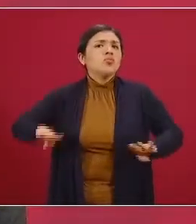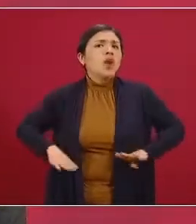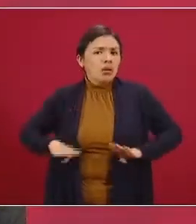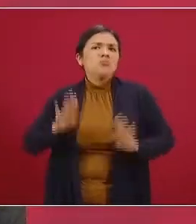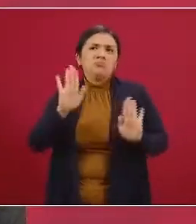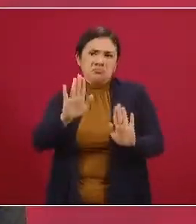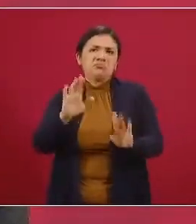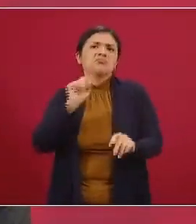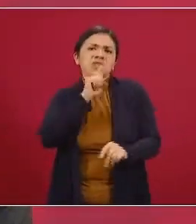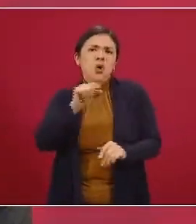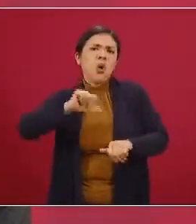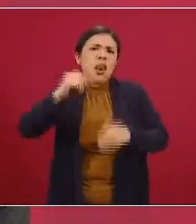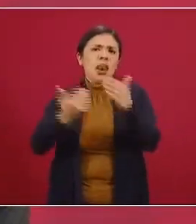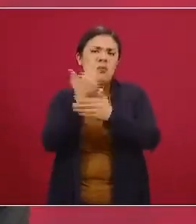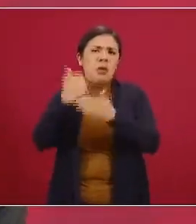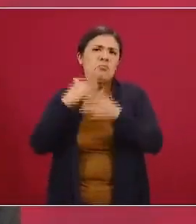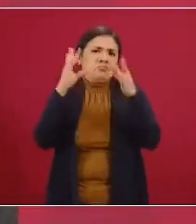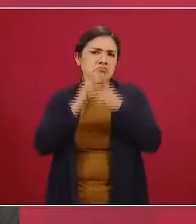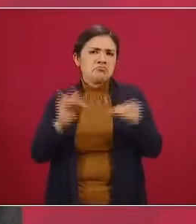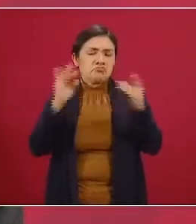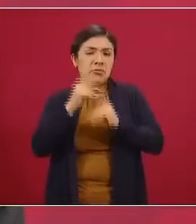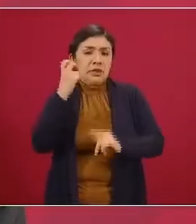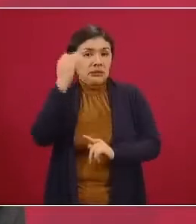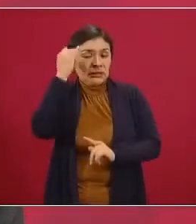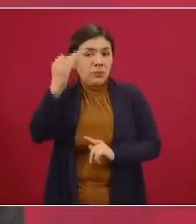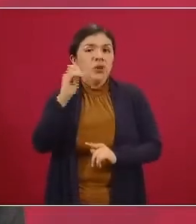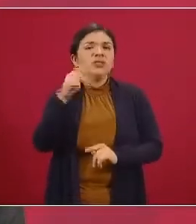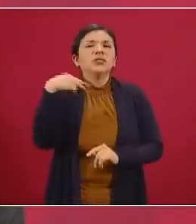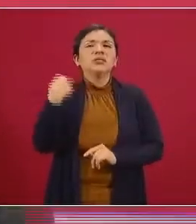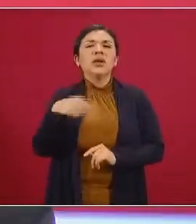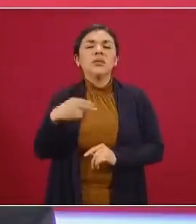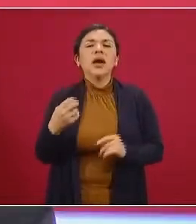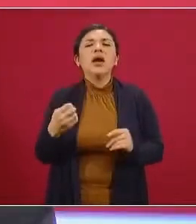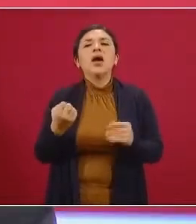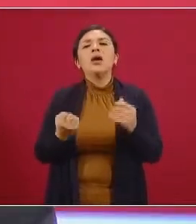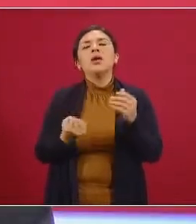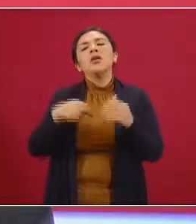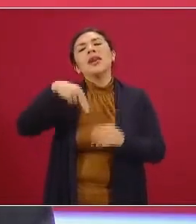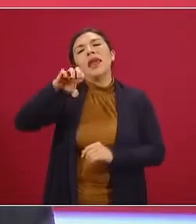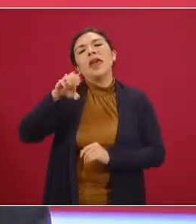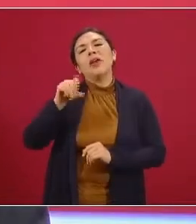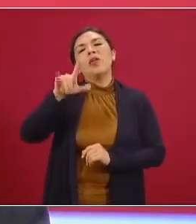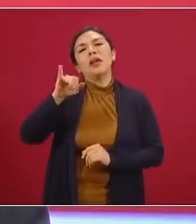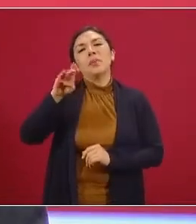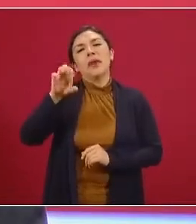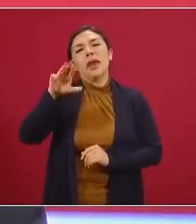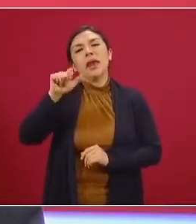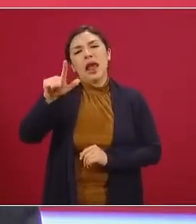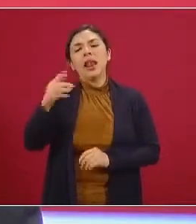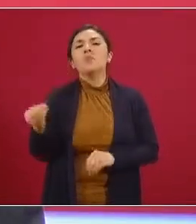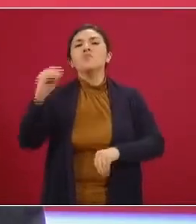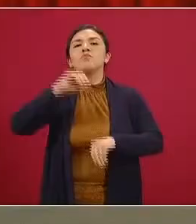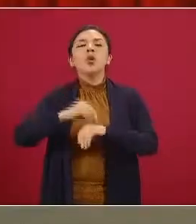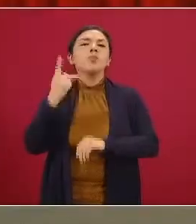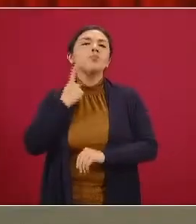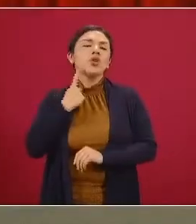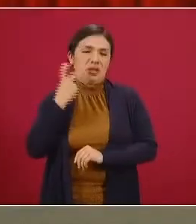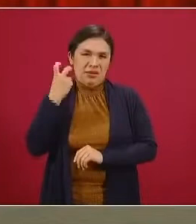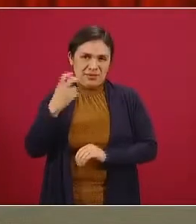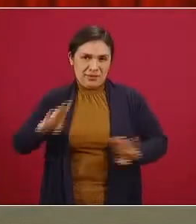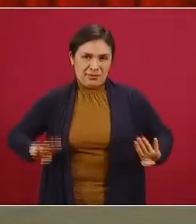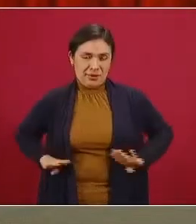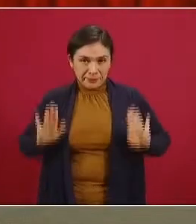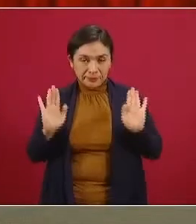que comentábamos en la mañana y que es este periodo llamado neoliberal, donde ocurrió la política neoliberal.